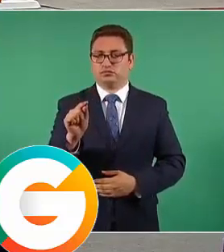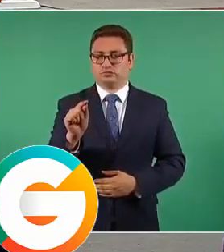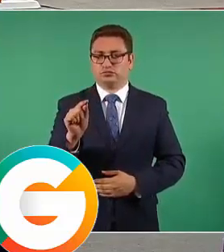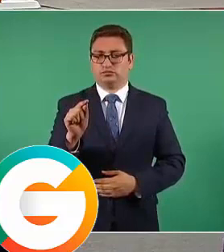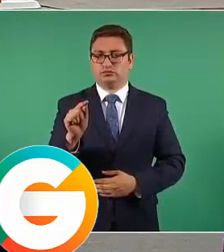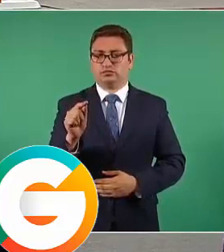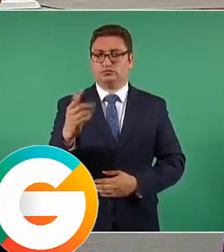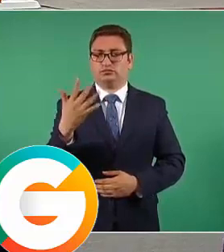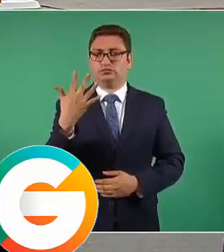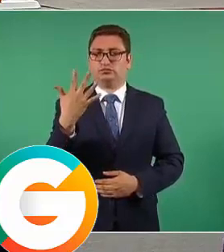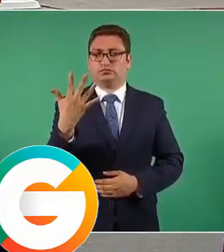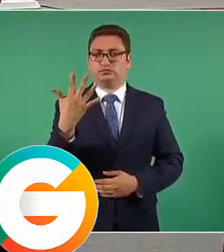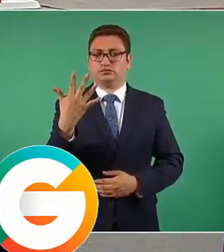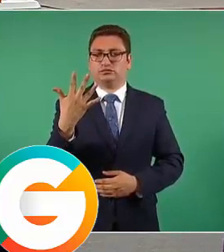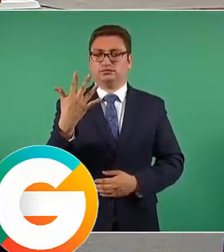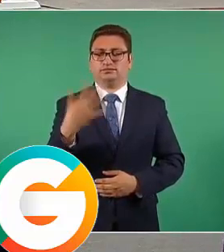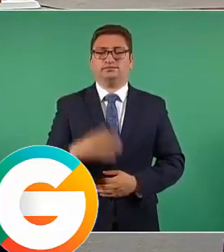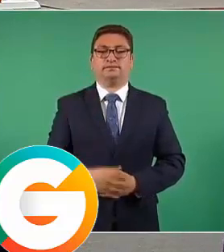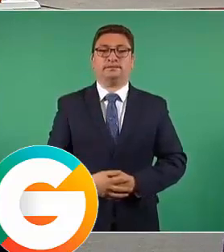0.5,